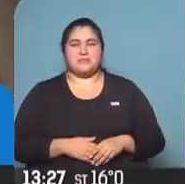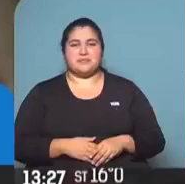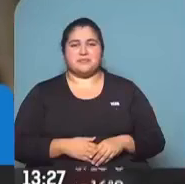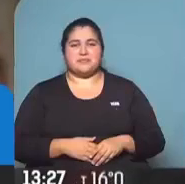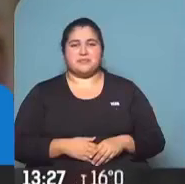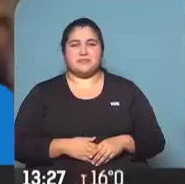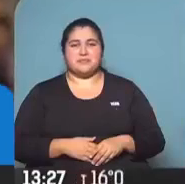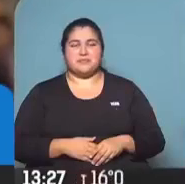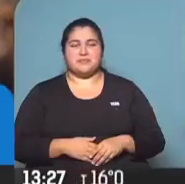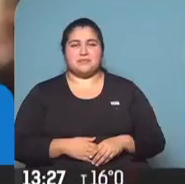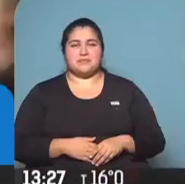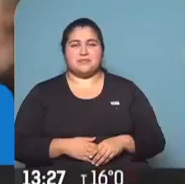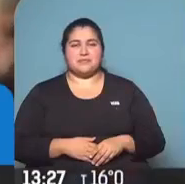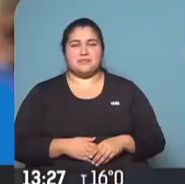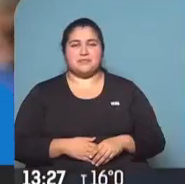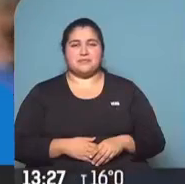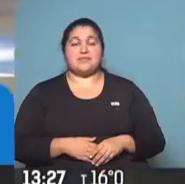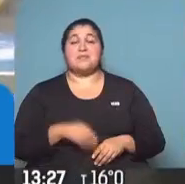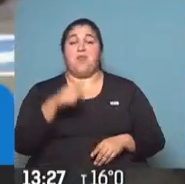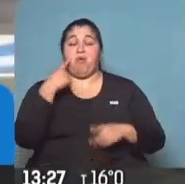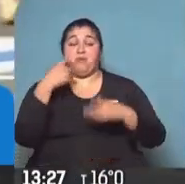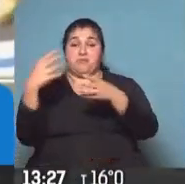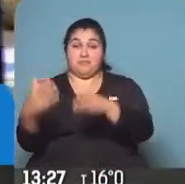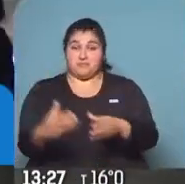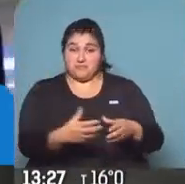i ah